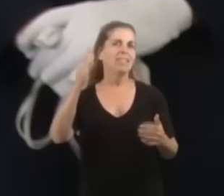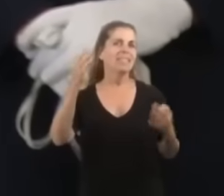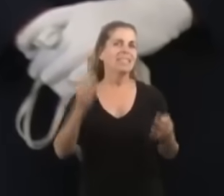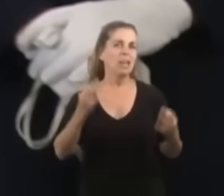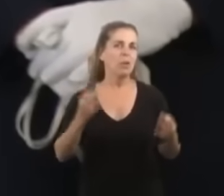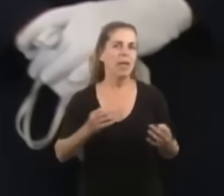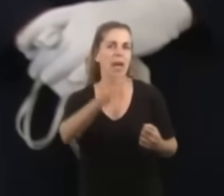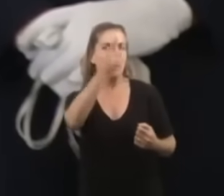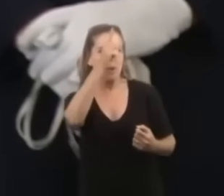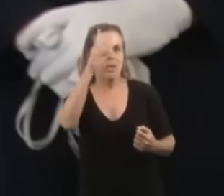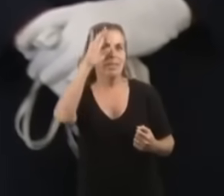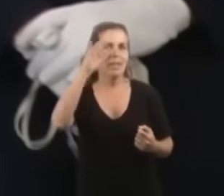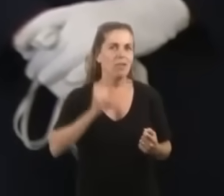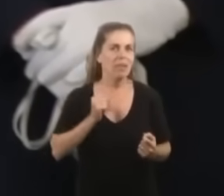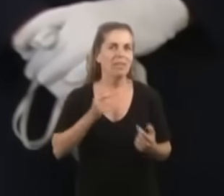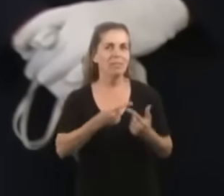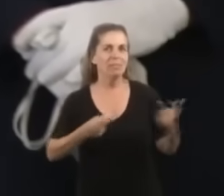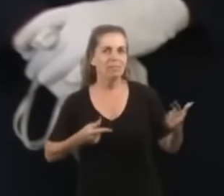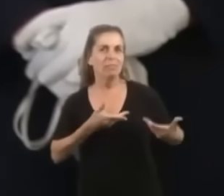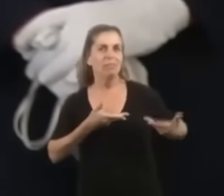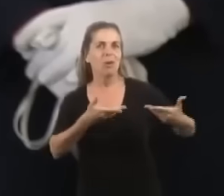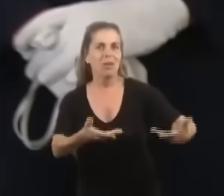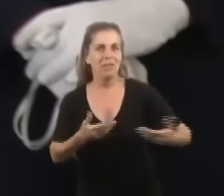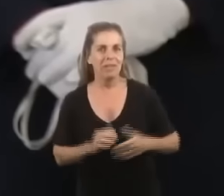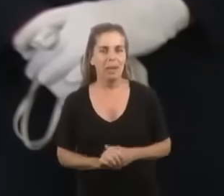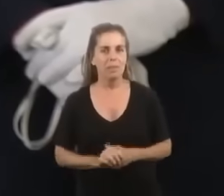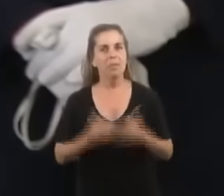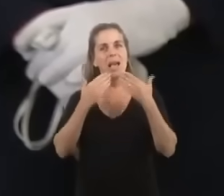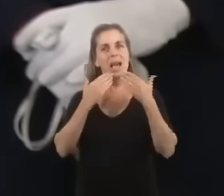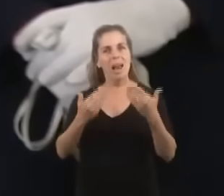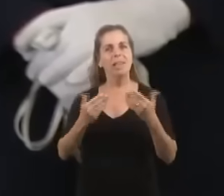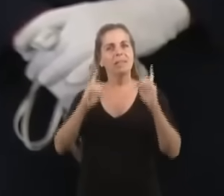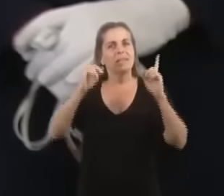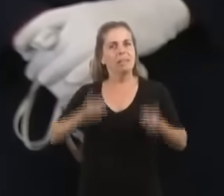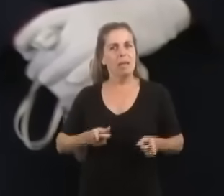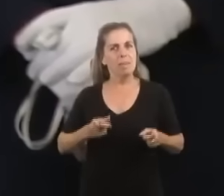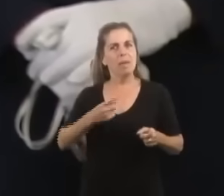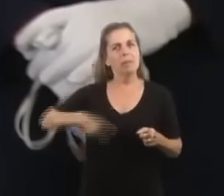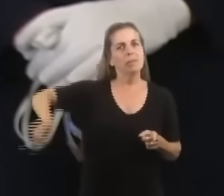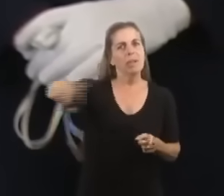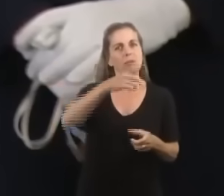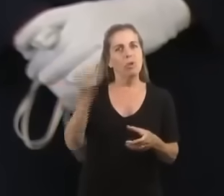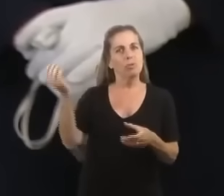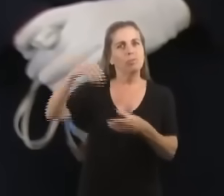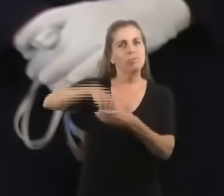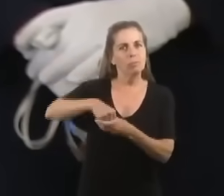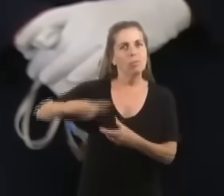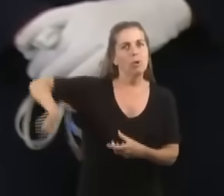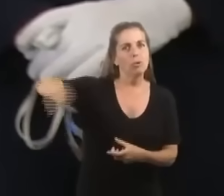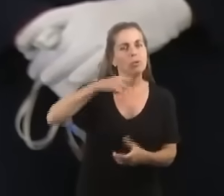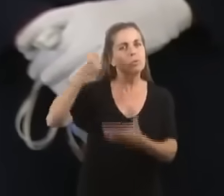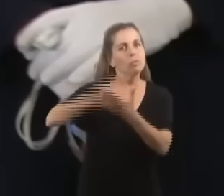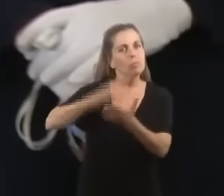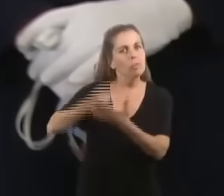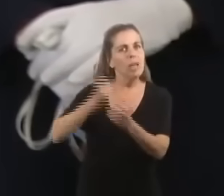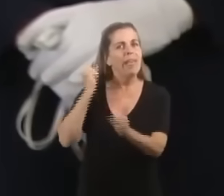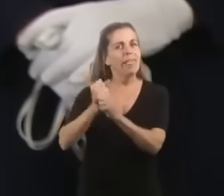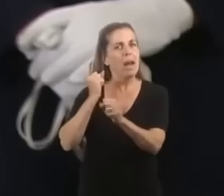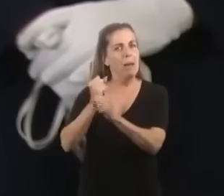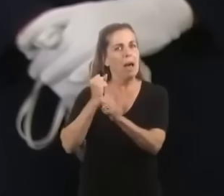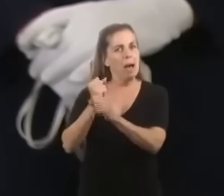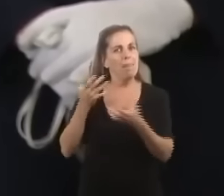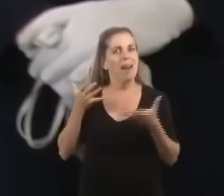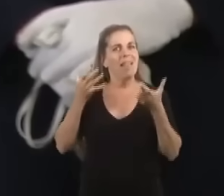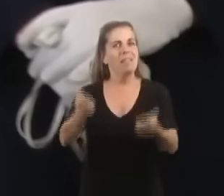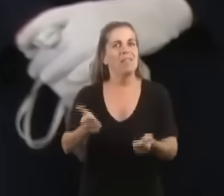a participar de este evento y agradecer también a todos los integrantes de la fuerza por arriesgar su vida día a día para cuidar de